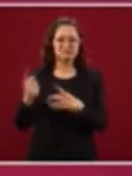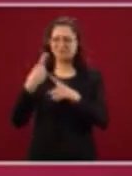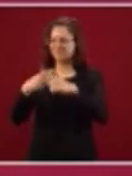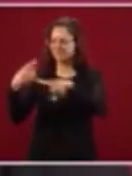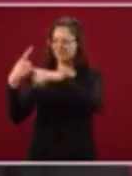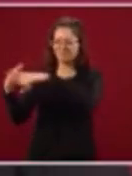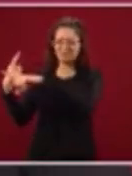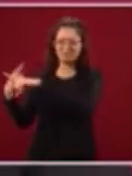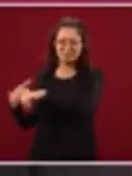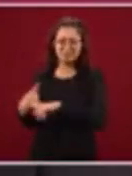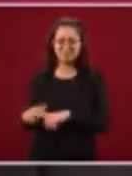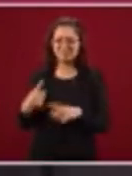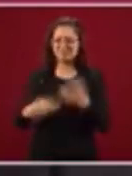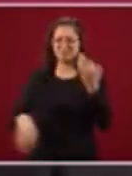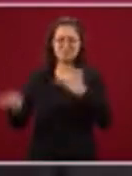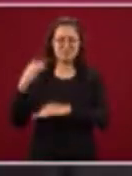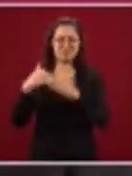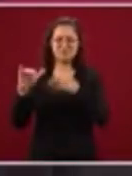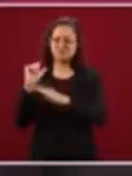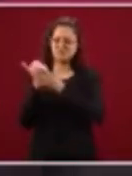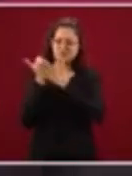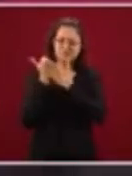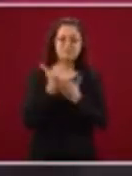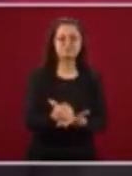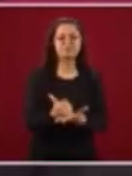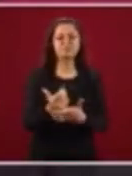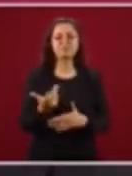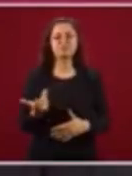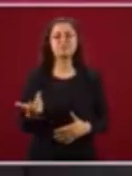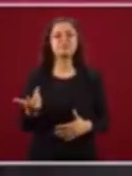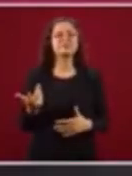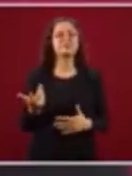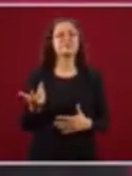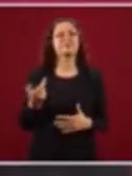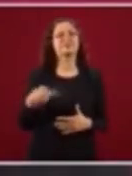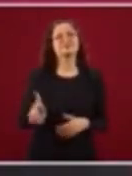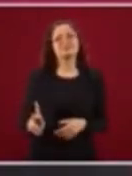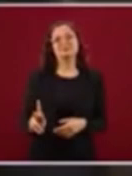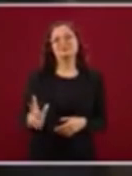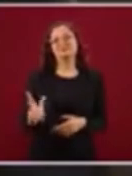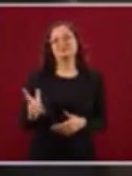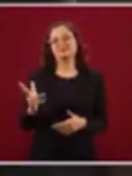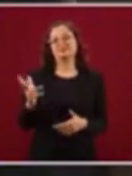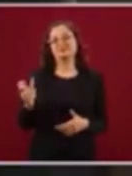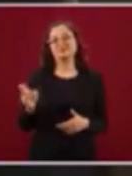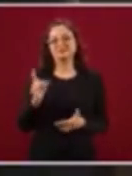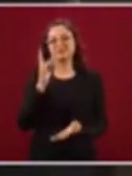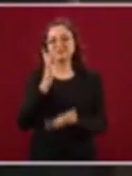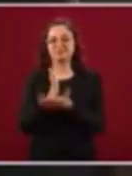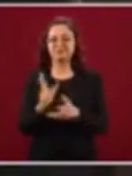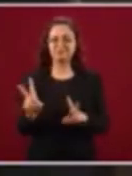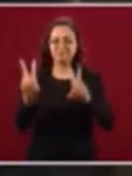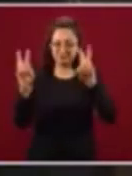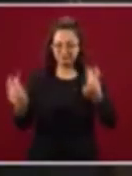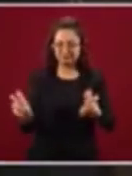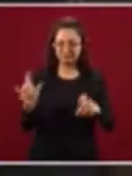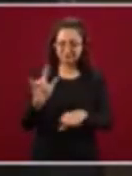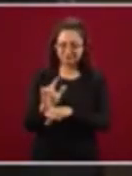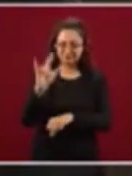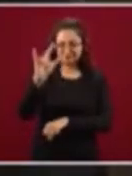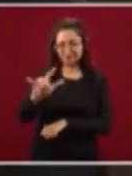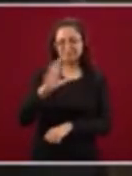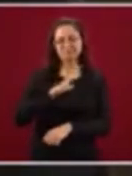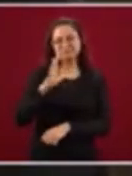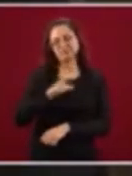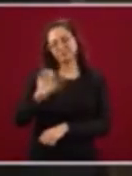varios, todos ayudan, todos están. Digo, no es que solo el tema sea el avión, hay otras